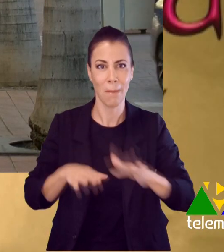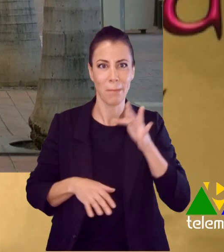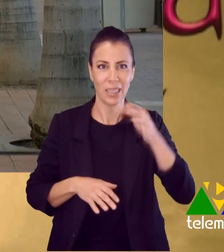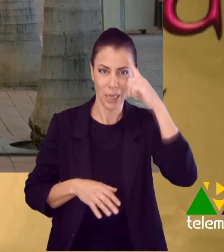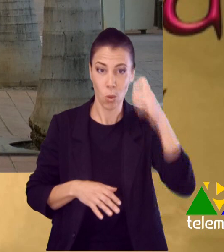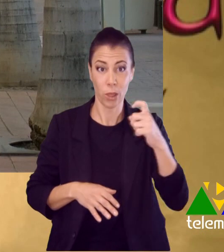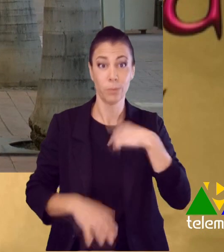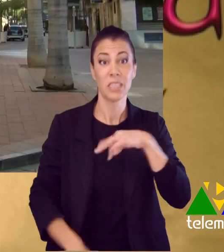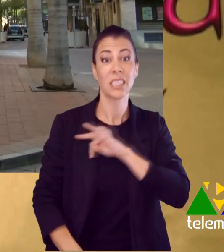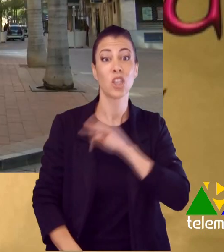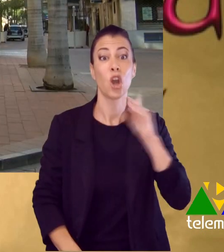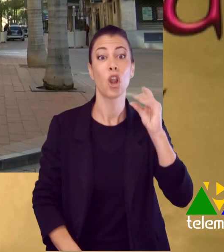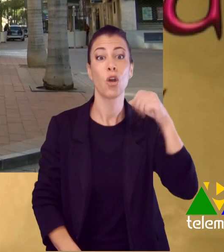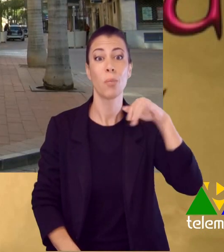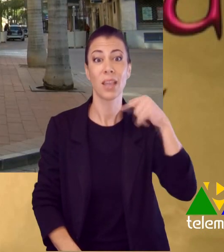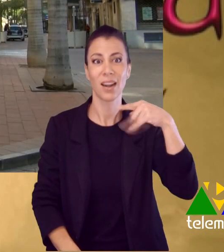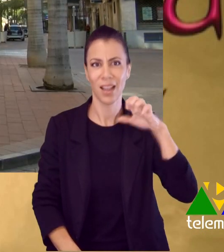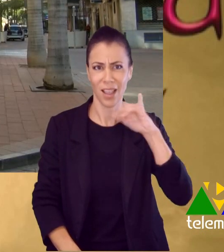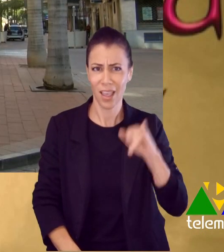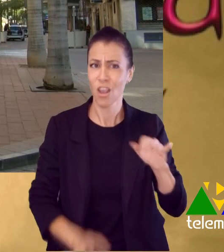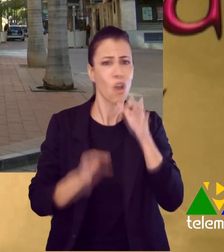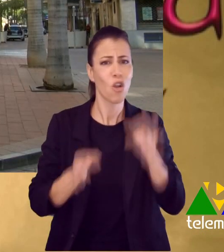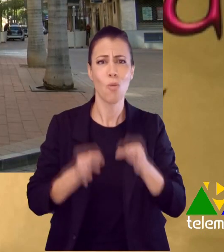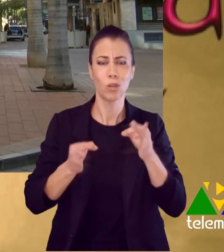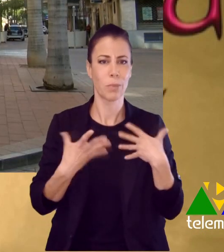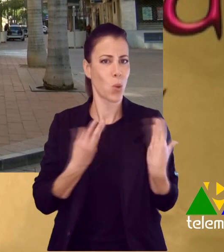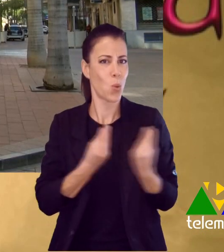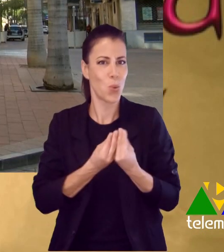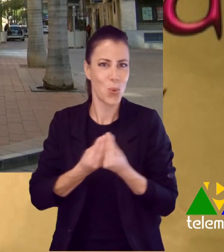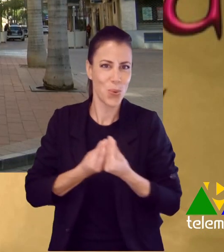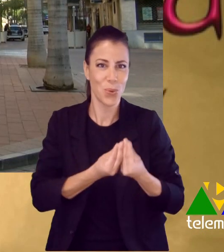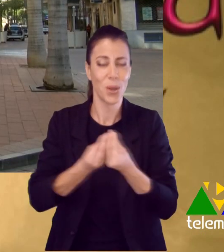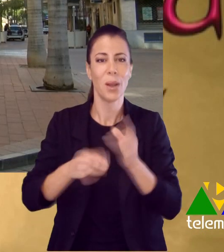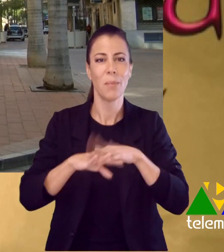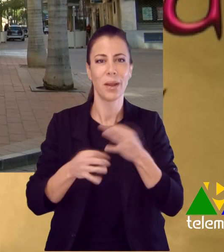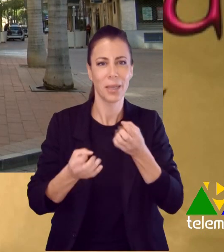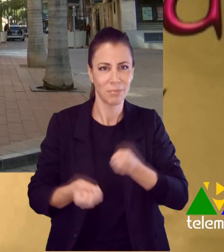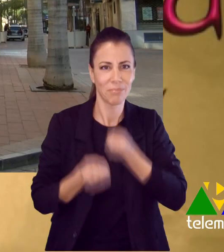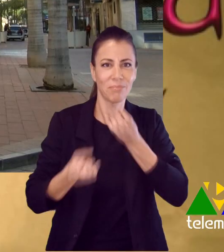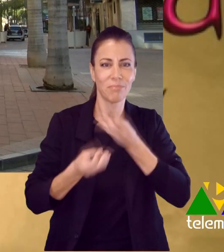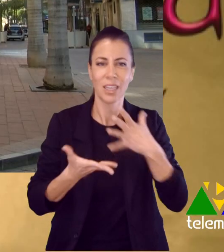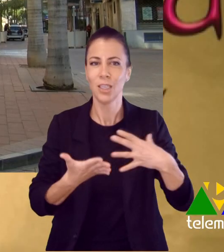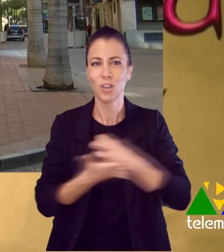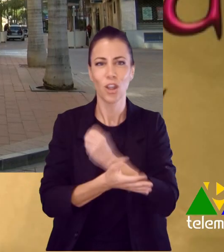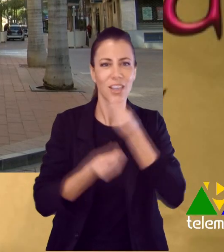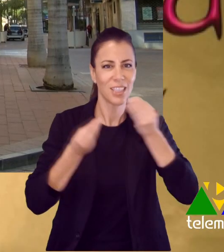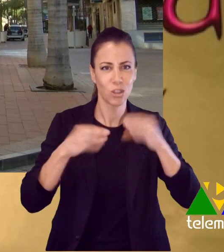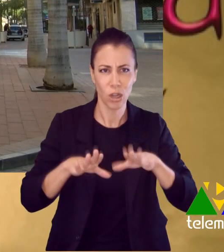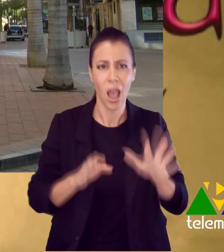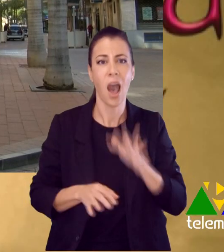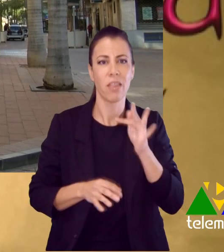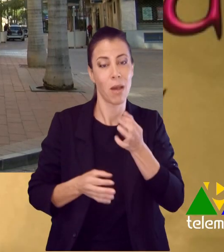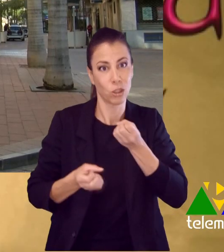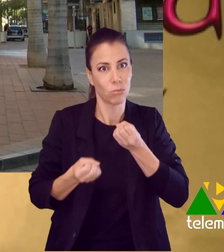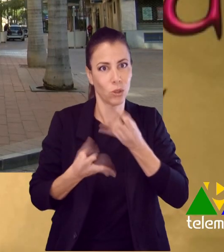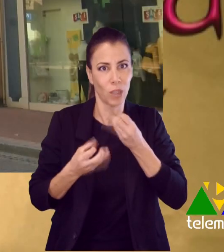Don Manuel Domínguez, como siempre, a mi lado para desempolvar todas esas historias y además